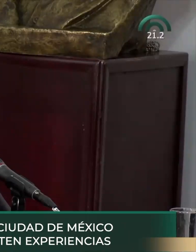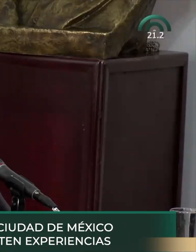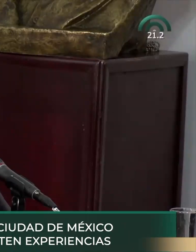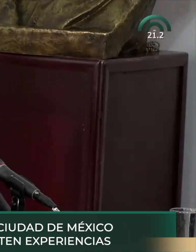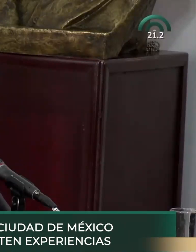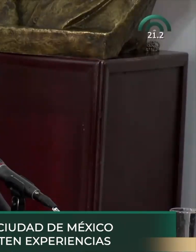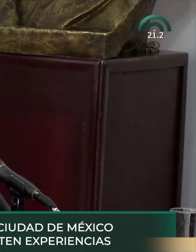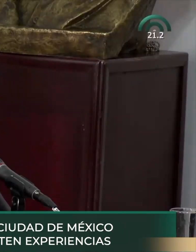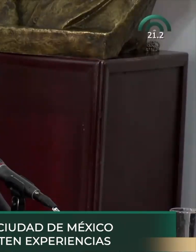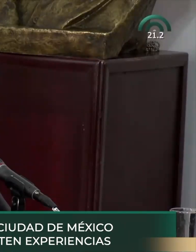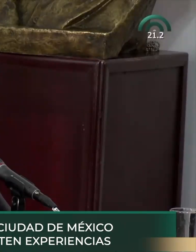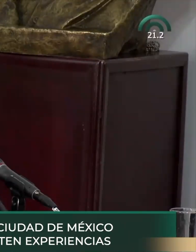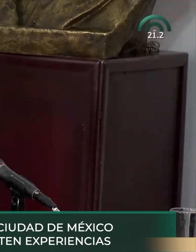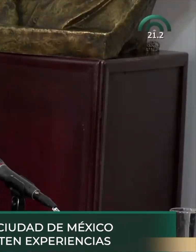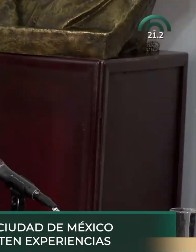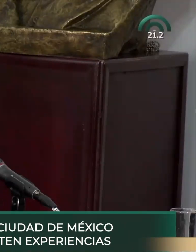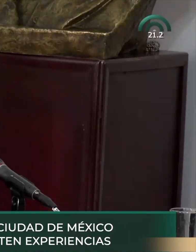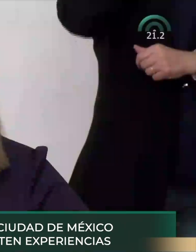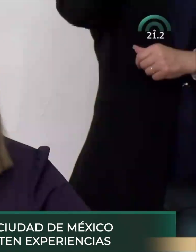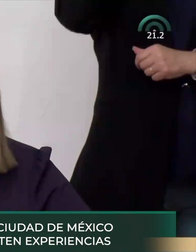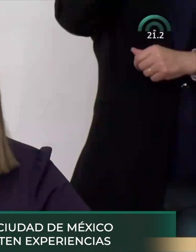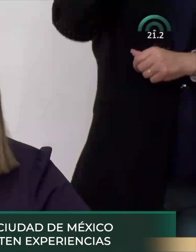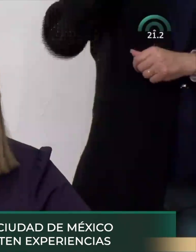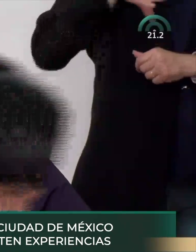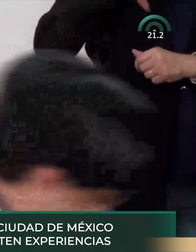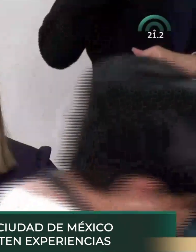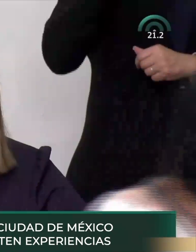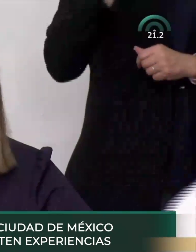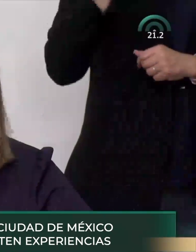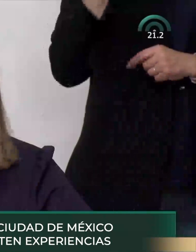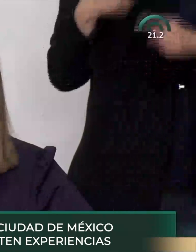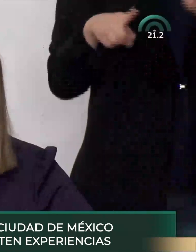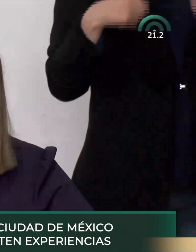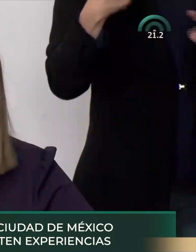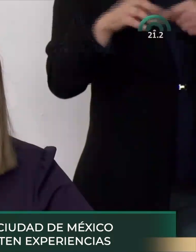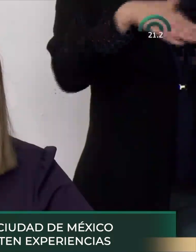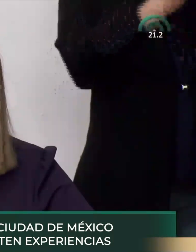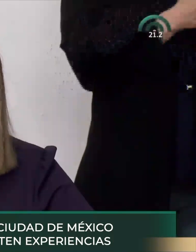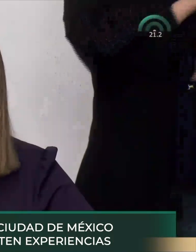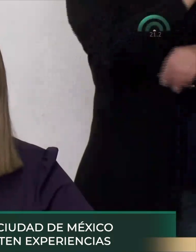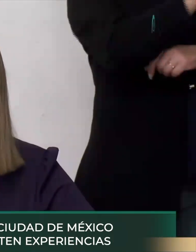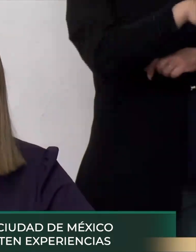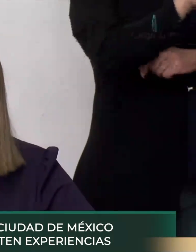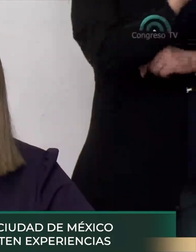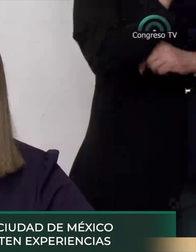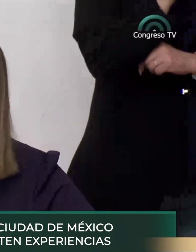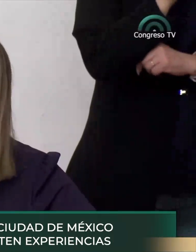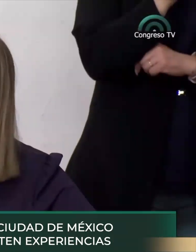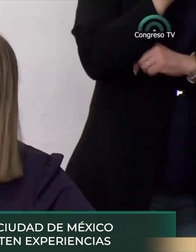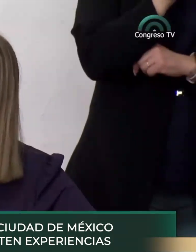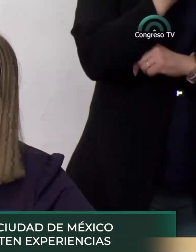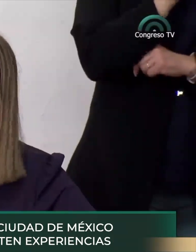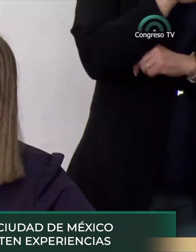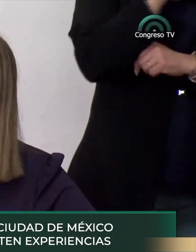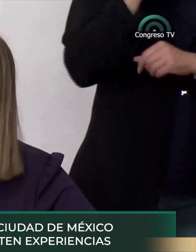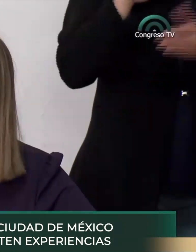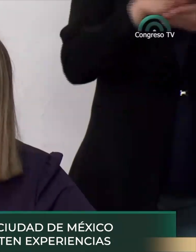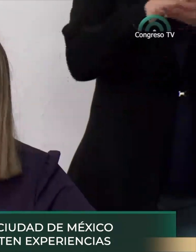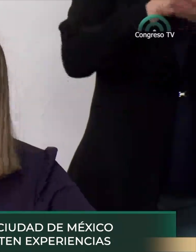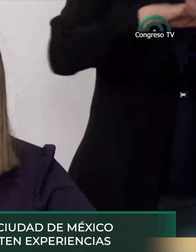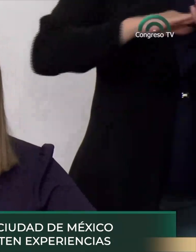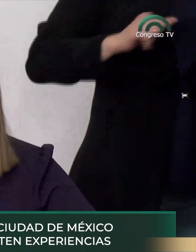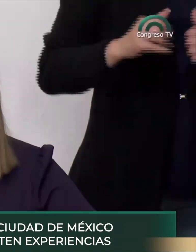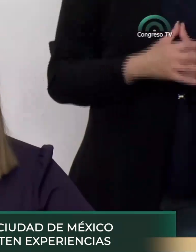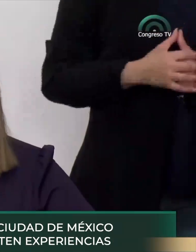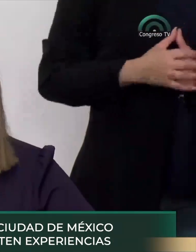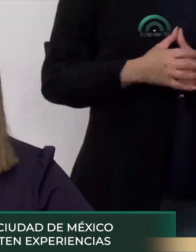Anaí Aparicio Carmona, así como la magistrada del Tribunal Electoral de la Ciudad de México, Marta Leticia Mercado Ramírez, quien señaló la importancia de la